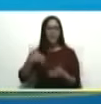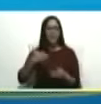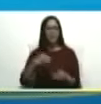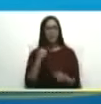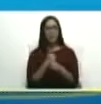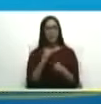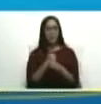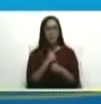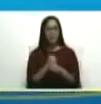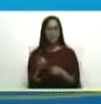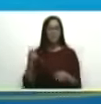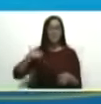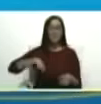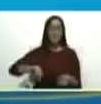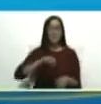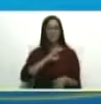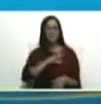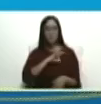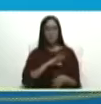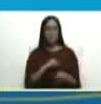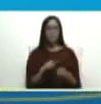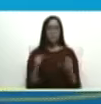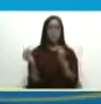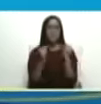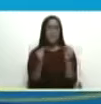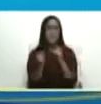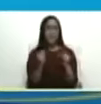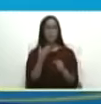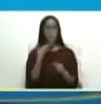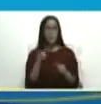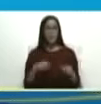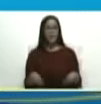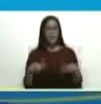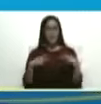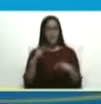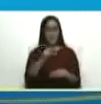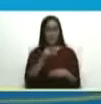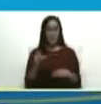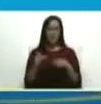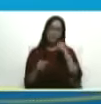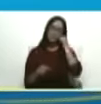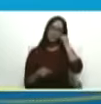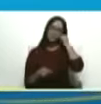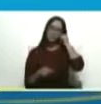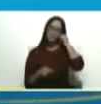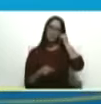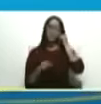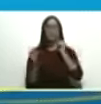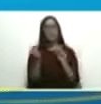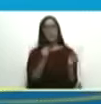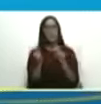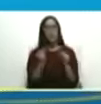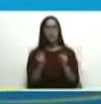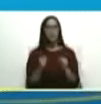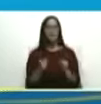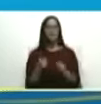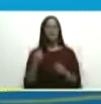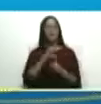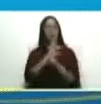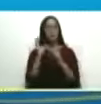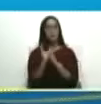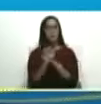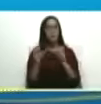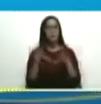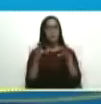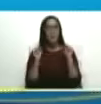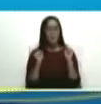salariales. Diálogo para mejorar la vida de la gente. Diálogo para consolidar una cultura de